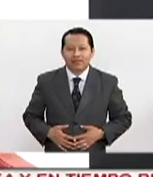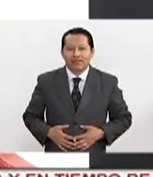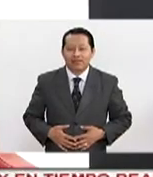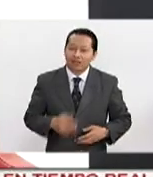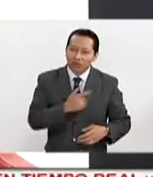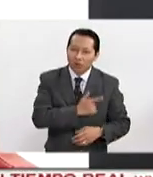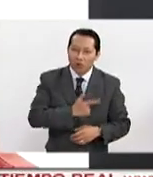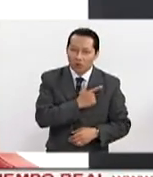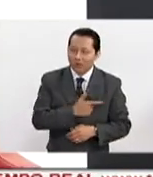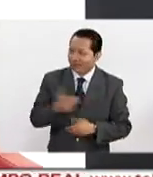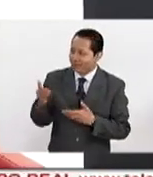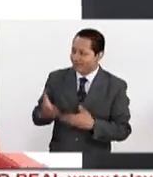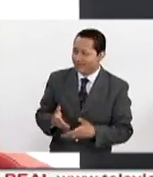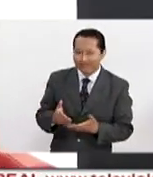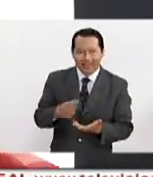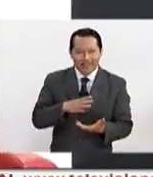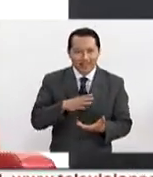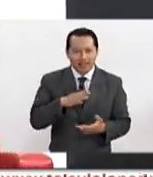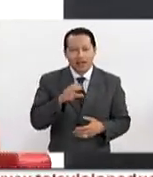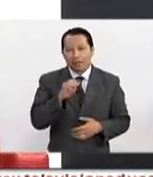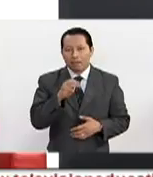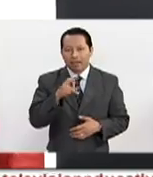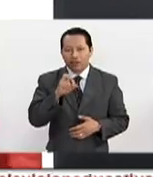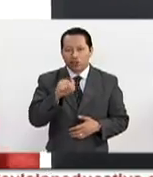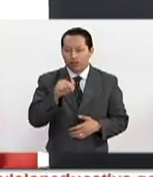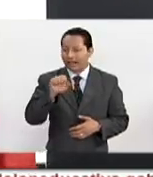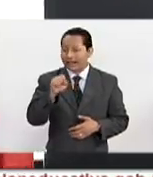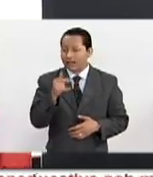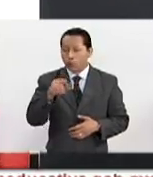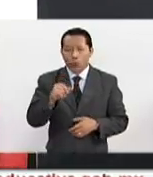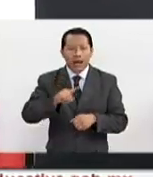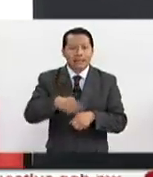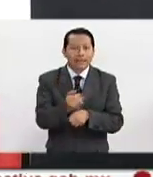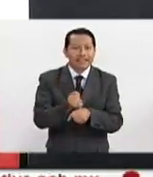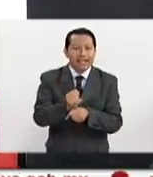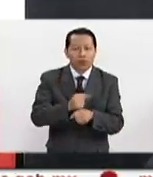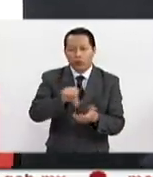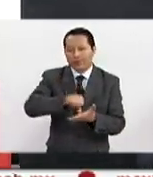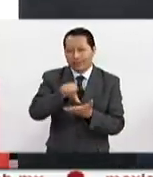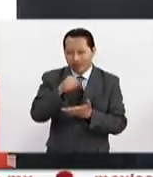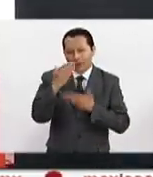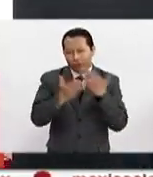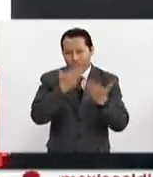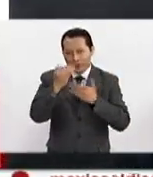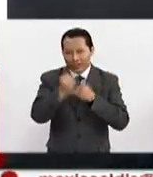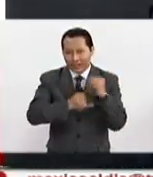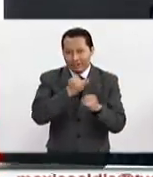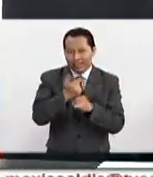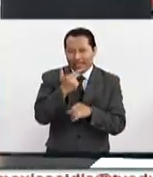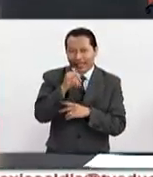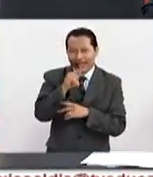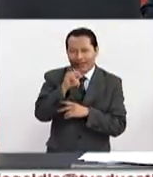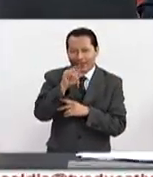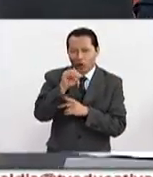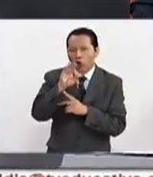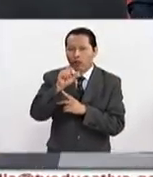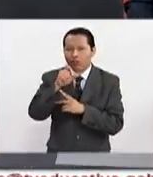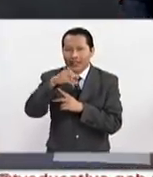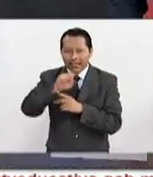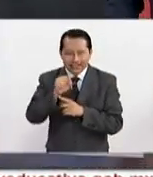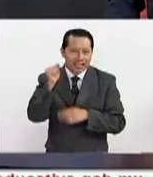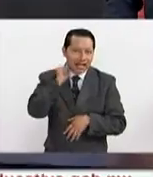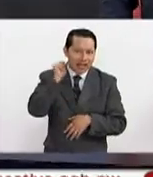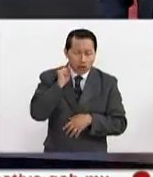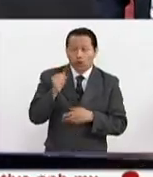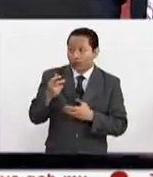Es un gusto que esté con nosotros aquí en el estudio Emerson Segura. Él es investigador del Centro de Estudios Internacionales Gilberto Bosque del Senado,